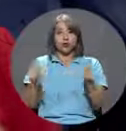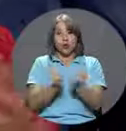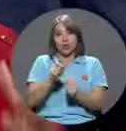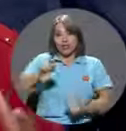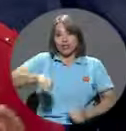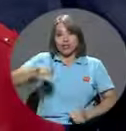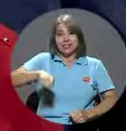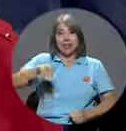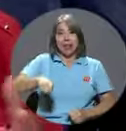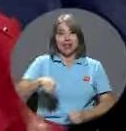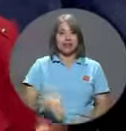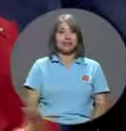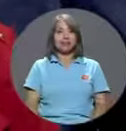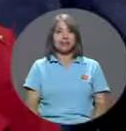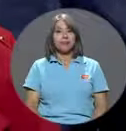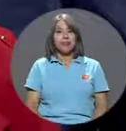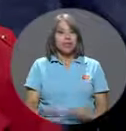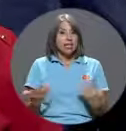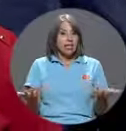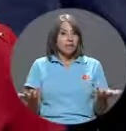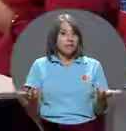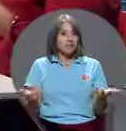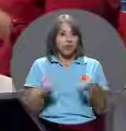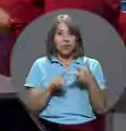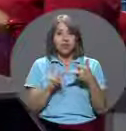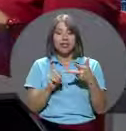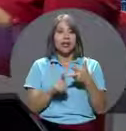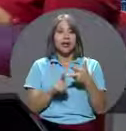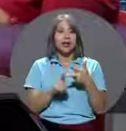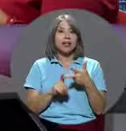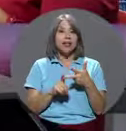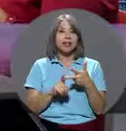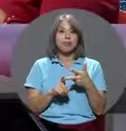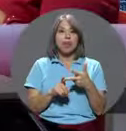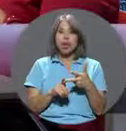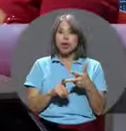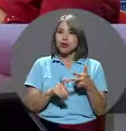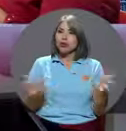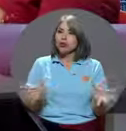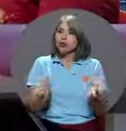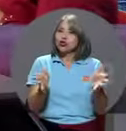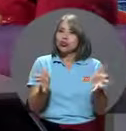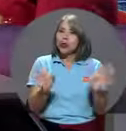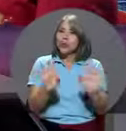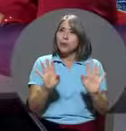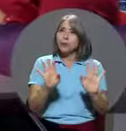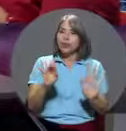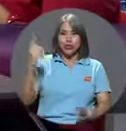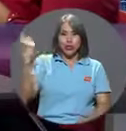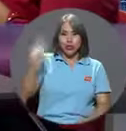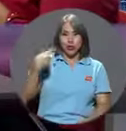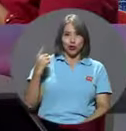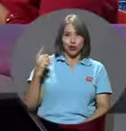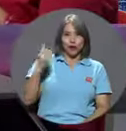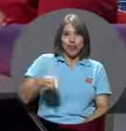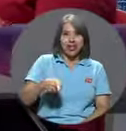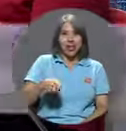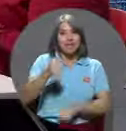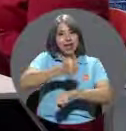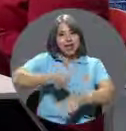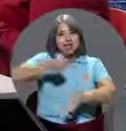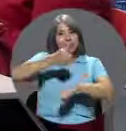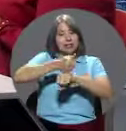las personas con necesidades en este sentido. Y en una tercera línea nos insta o nos obliga en realidad a